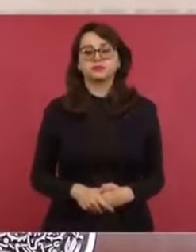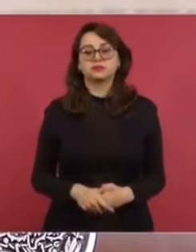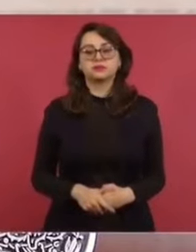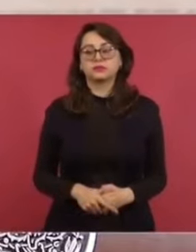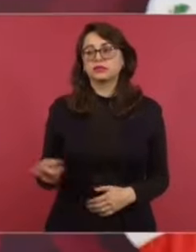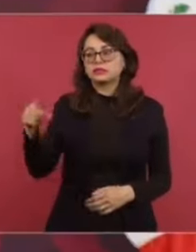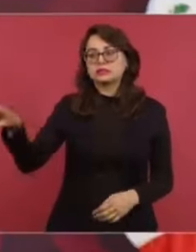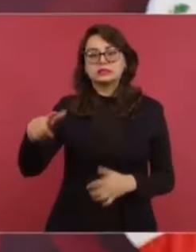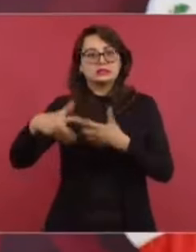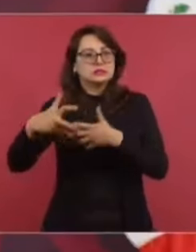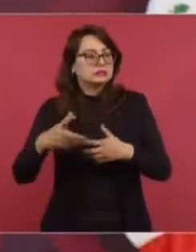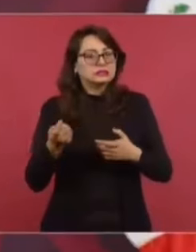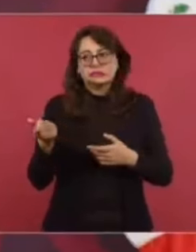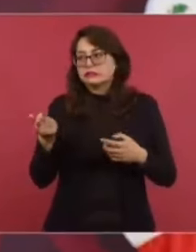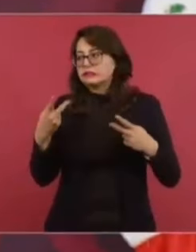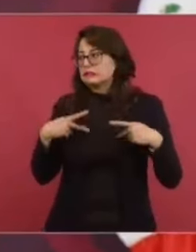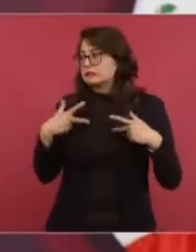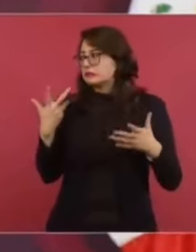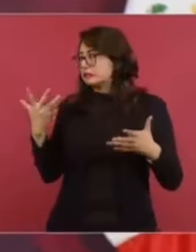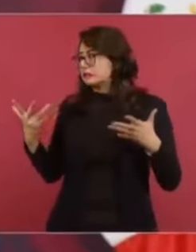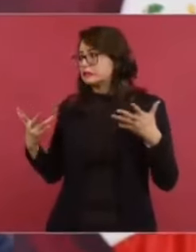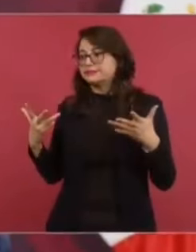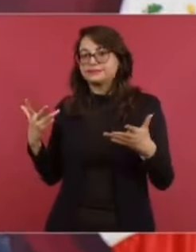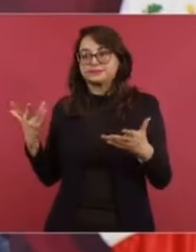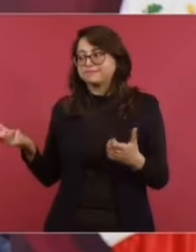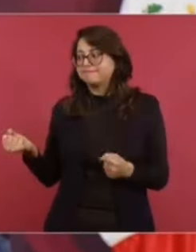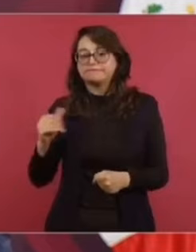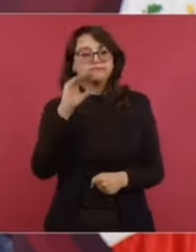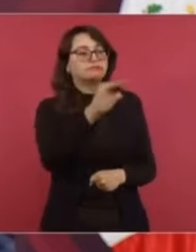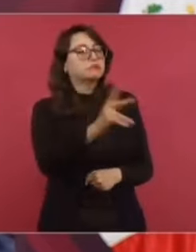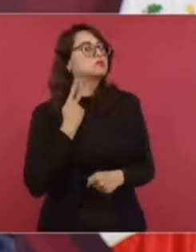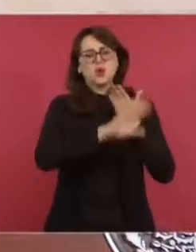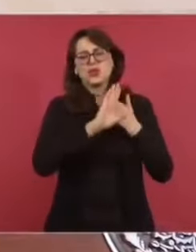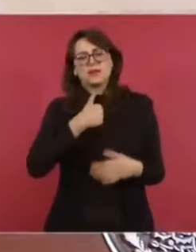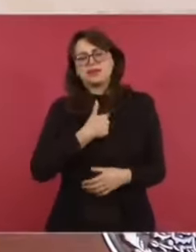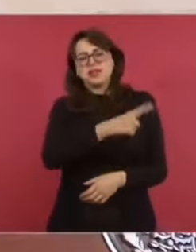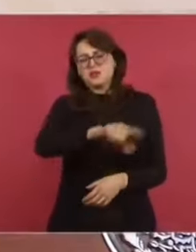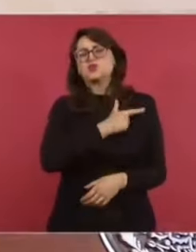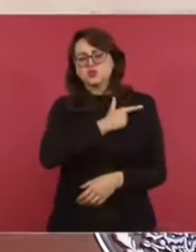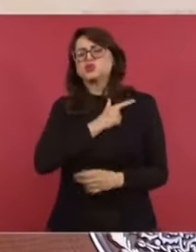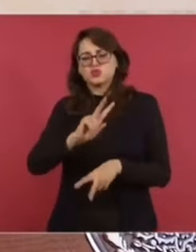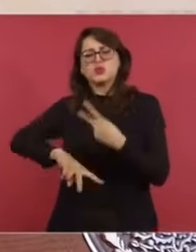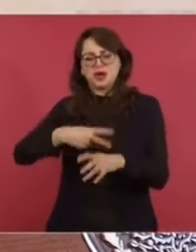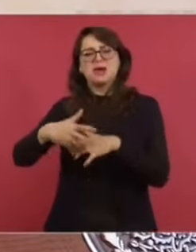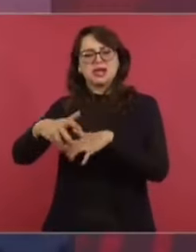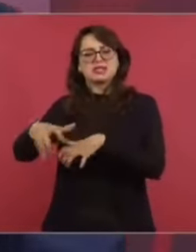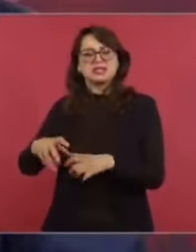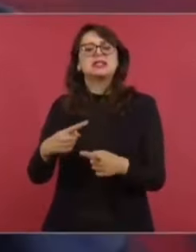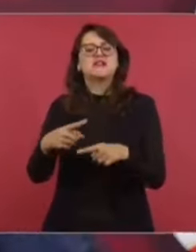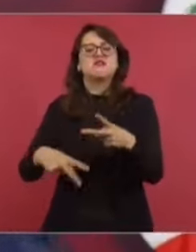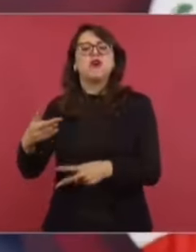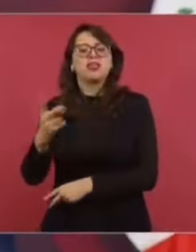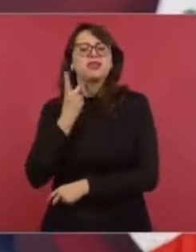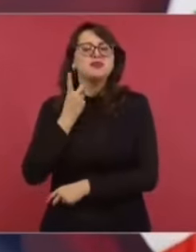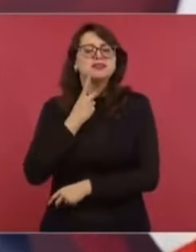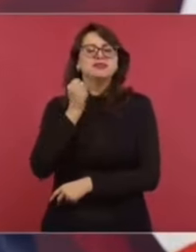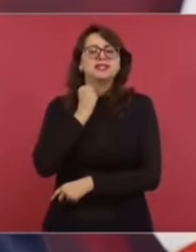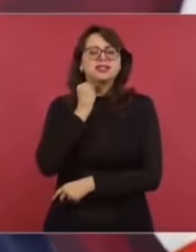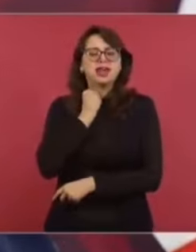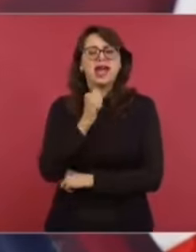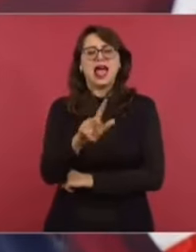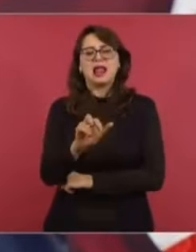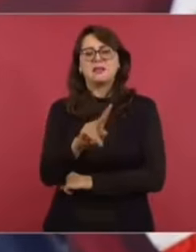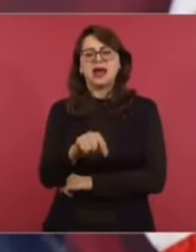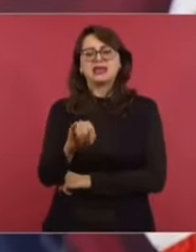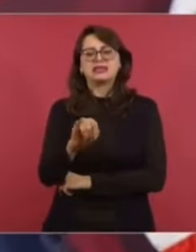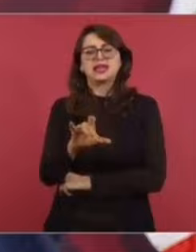acarrear, ¿no?, a los políticos del bloque conservador. Diputados, senadores, Álvarez y